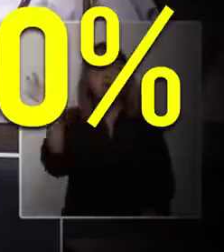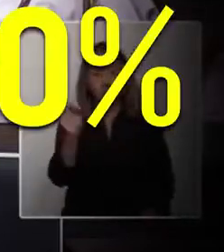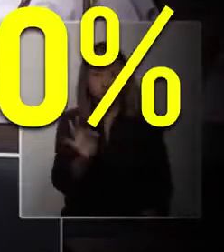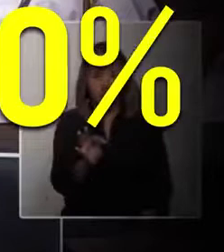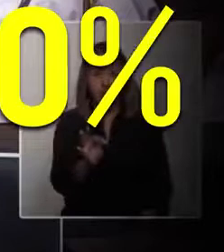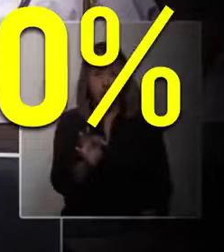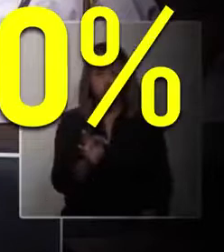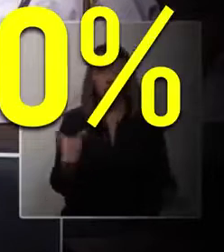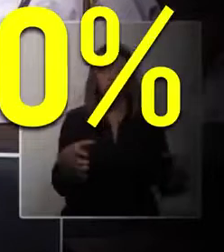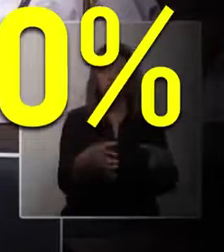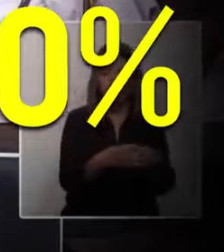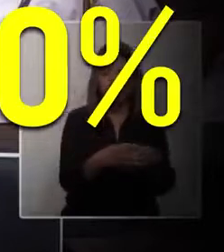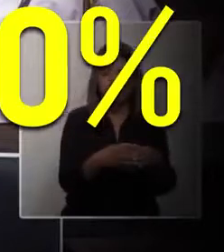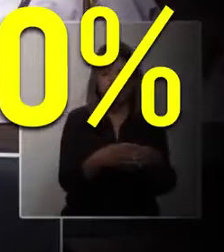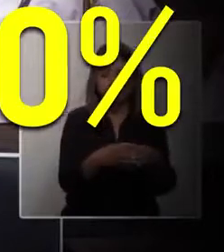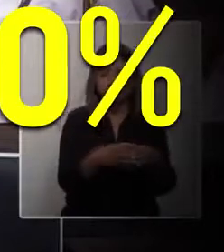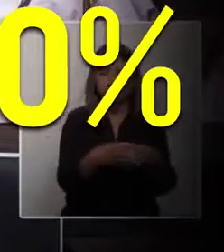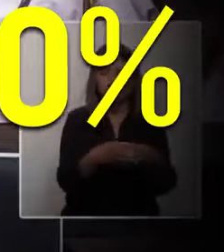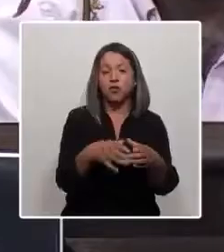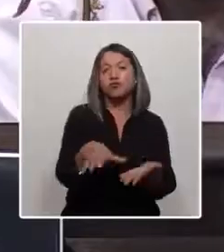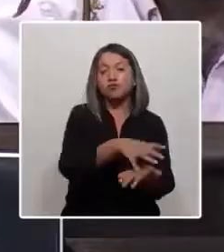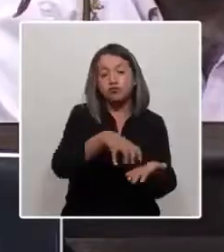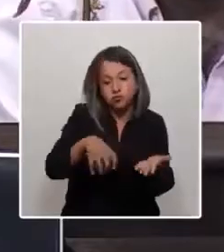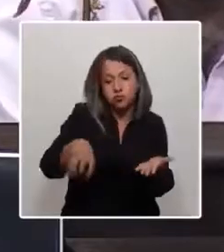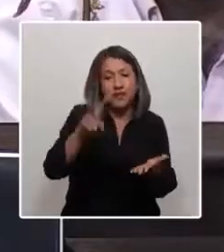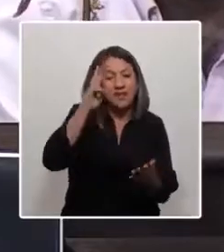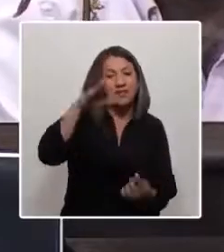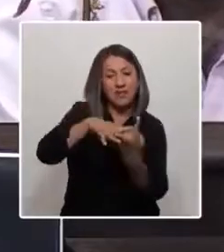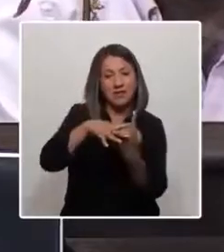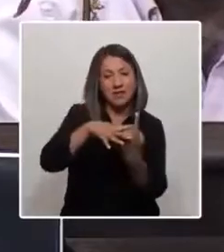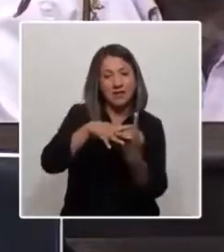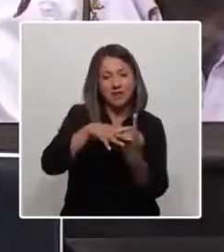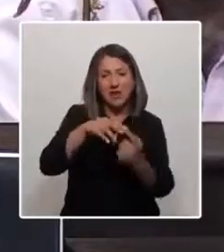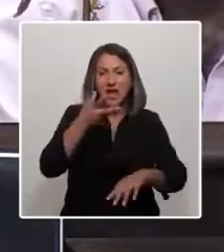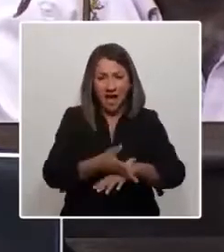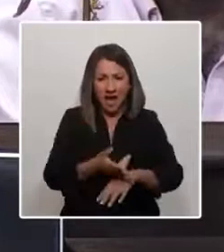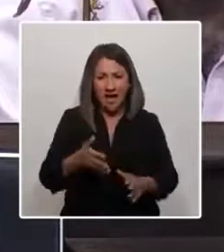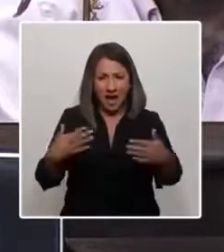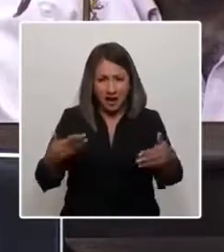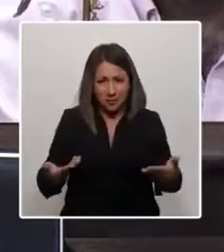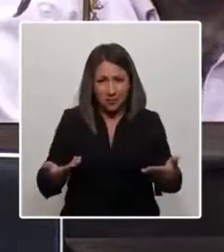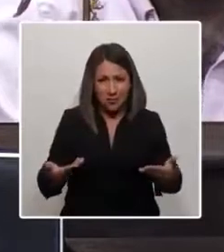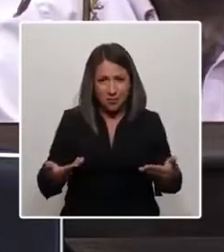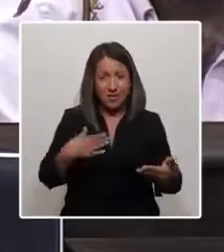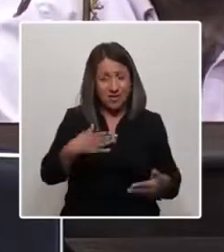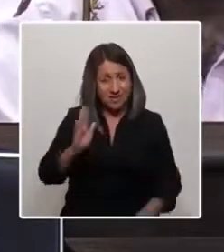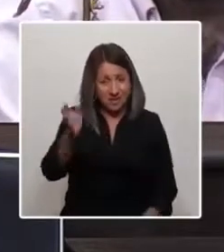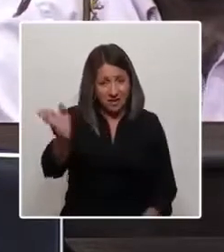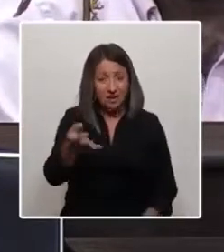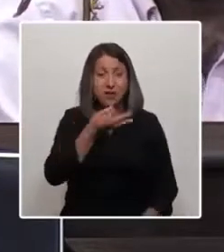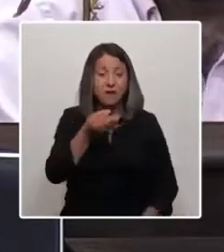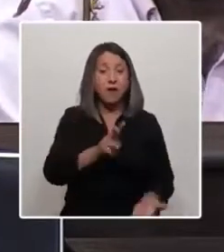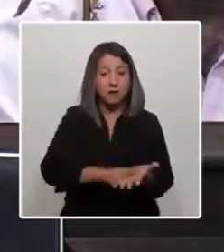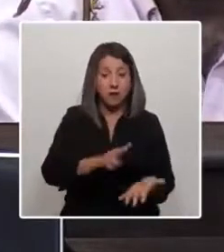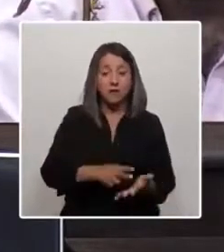padrón indígena. Esto es tan evidente como relevante si es que hay todavía ánimo de enmendar el rumbo, porque seamos claros,